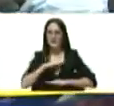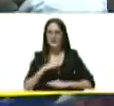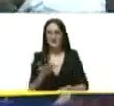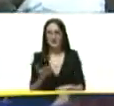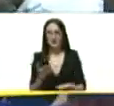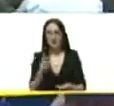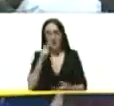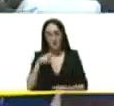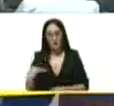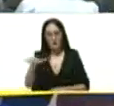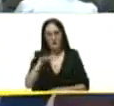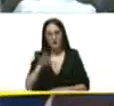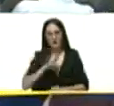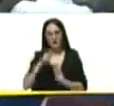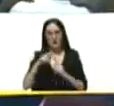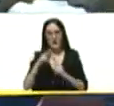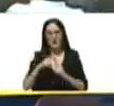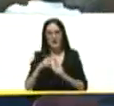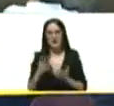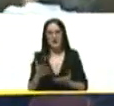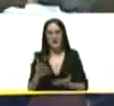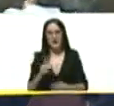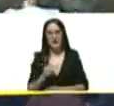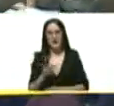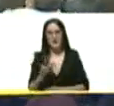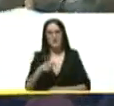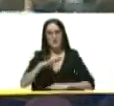de la población norte